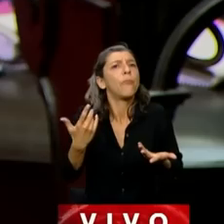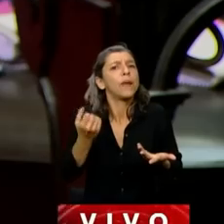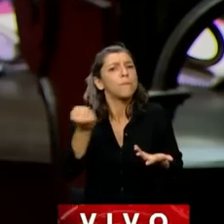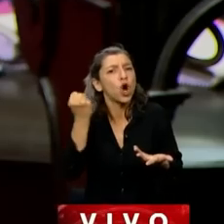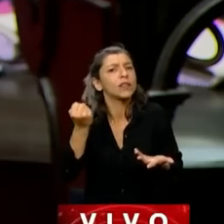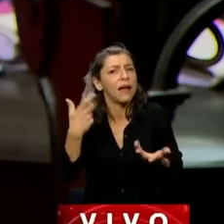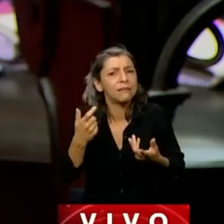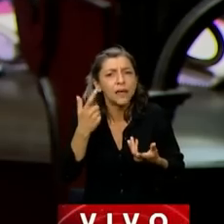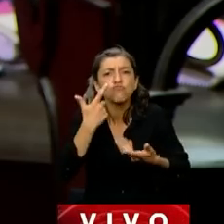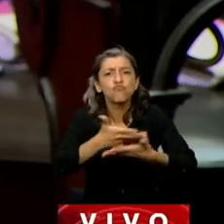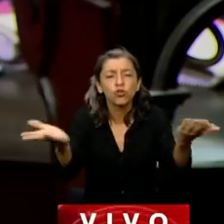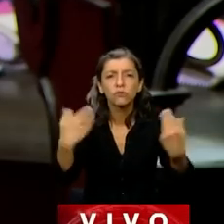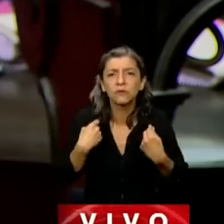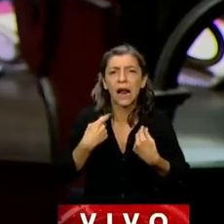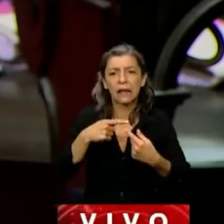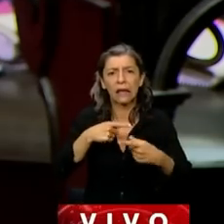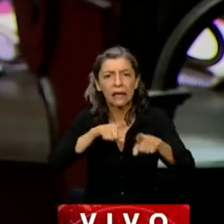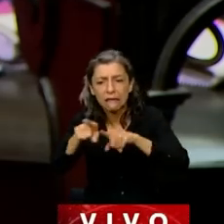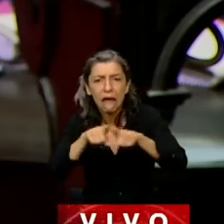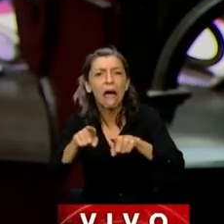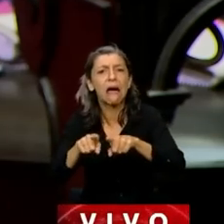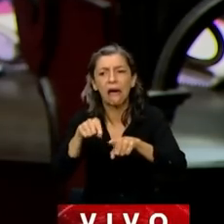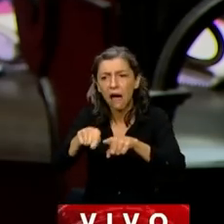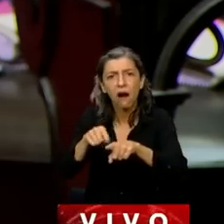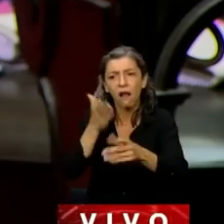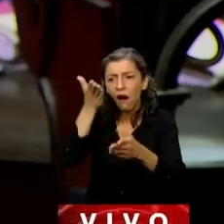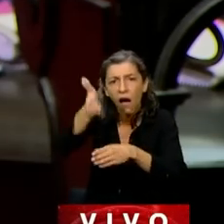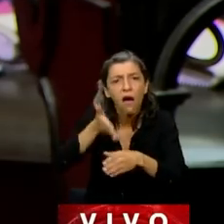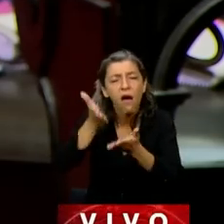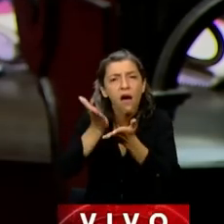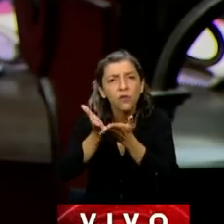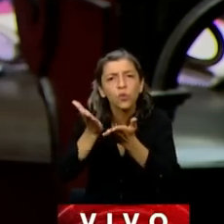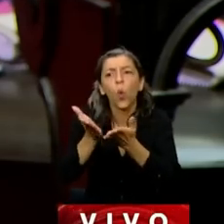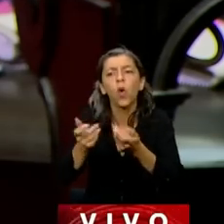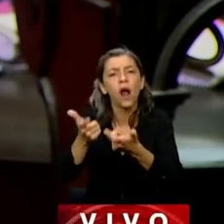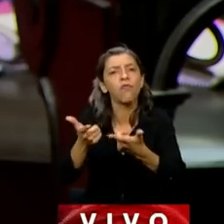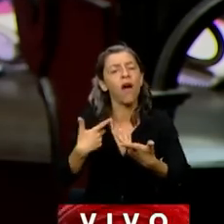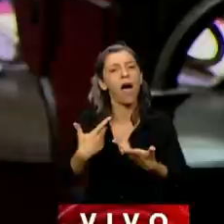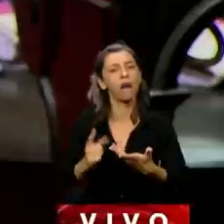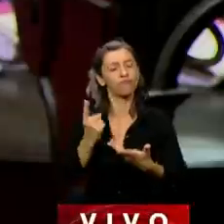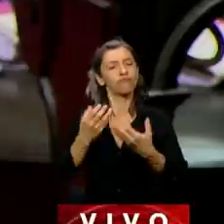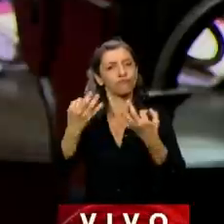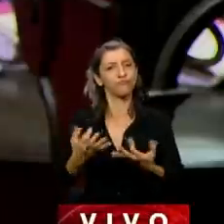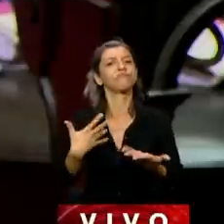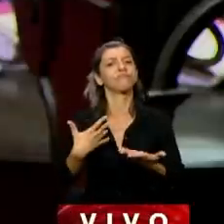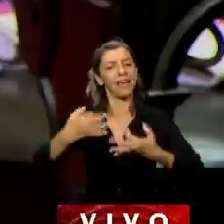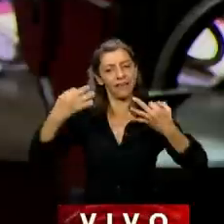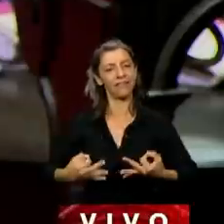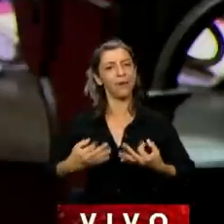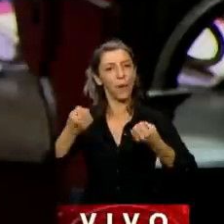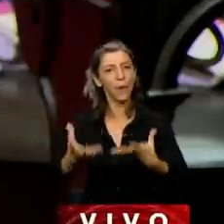dignidad profesional, laboral, familiar? Bueno, en esto estamos.